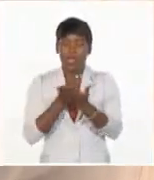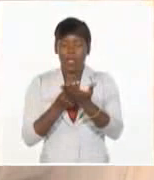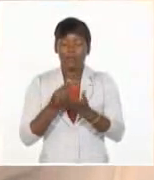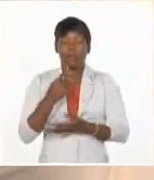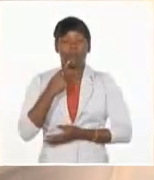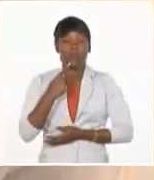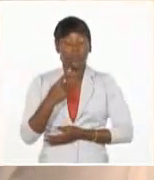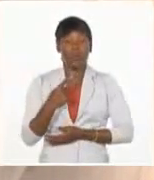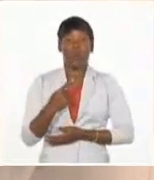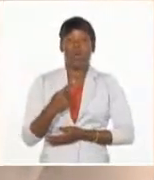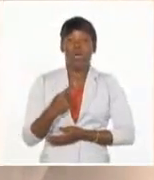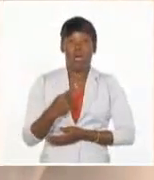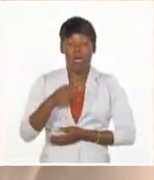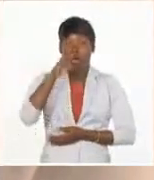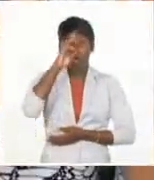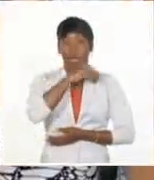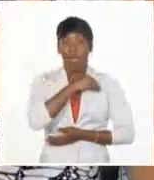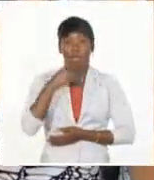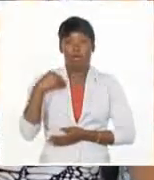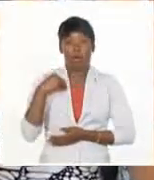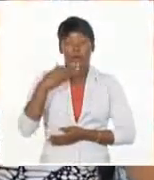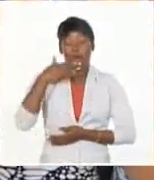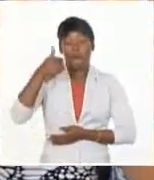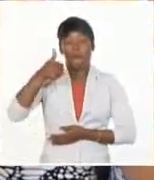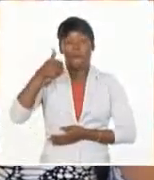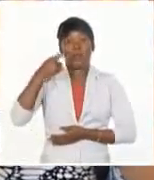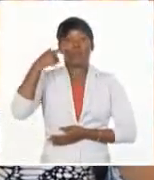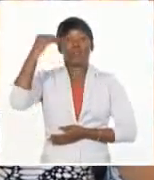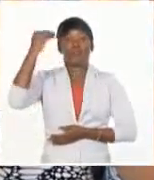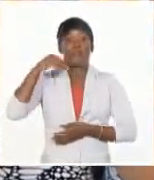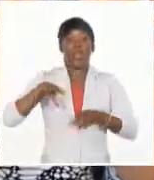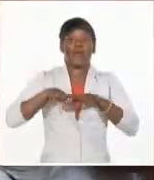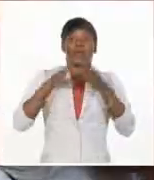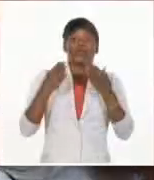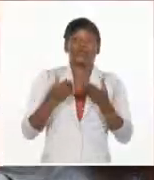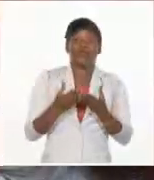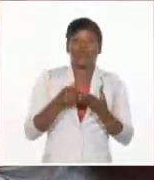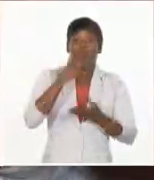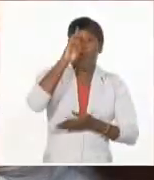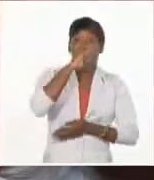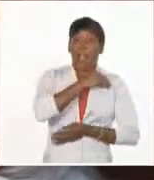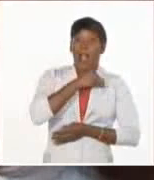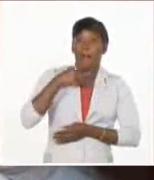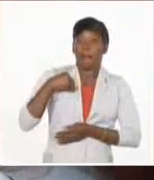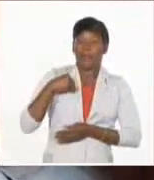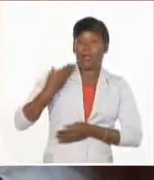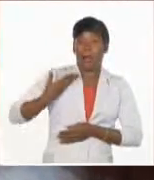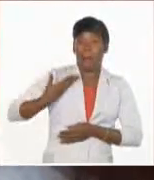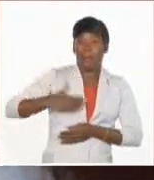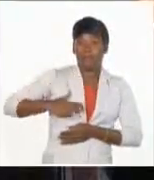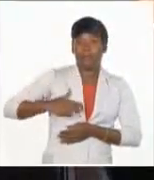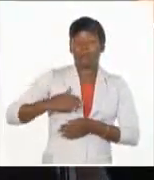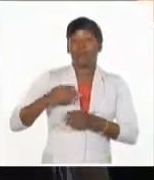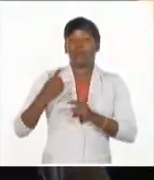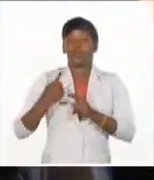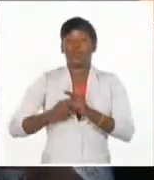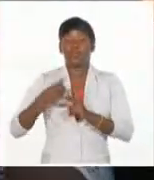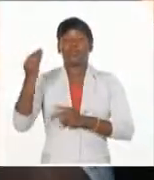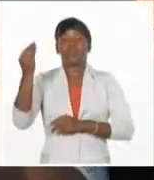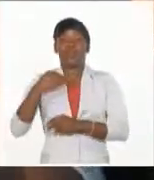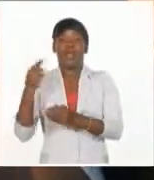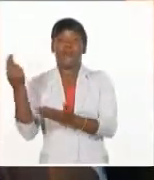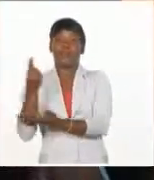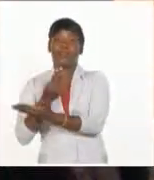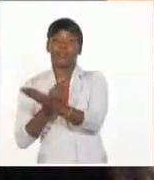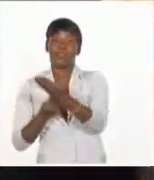batallas y entrega paisajes con vida propia. Dibujos de un mundo interior que como cirujano plástico restaura